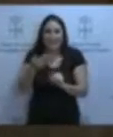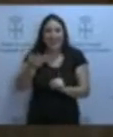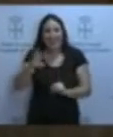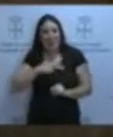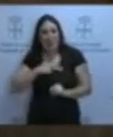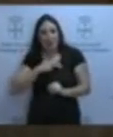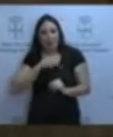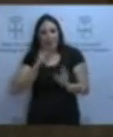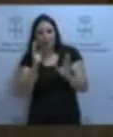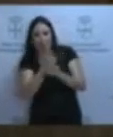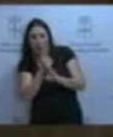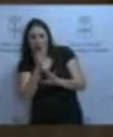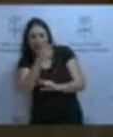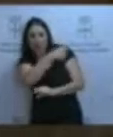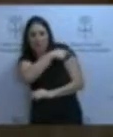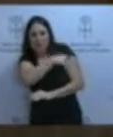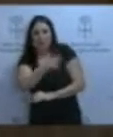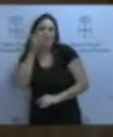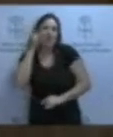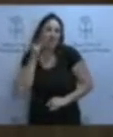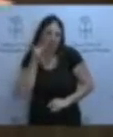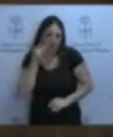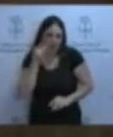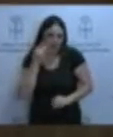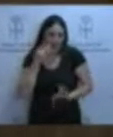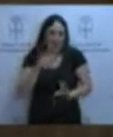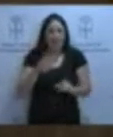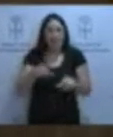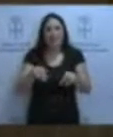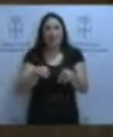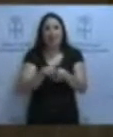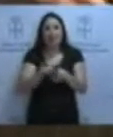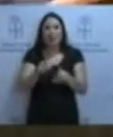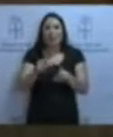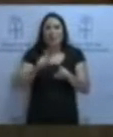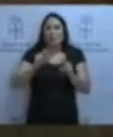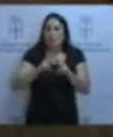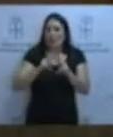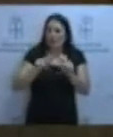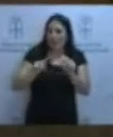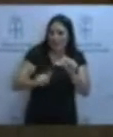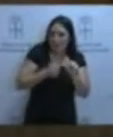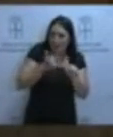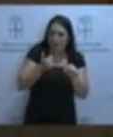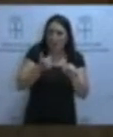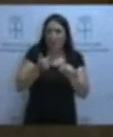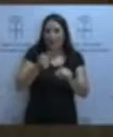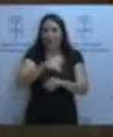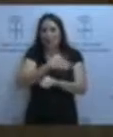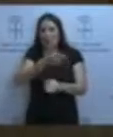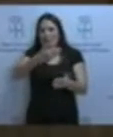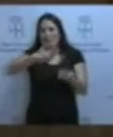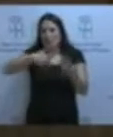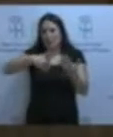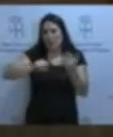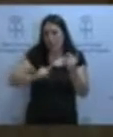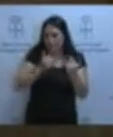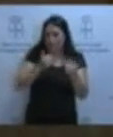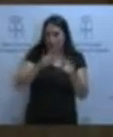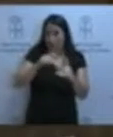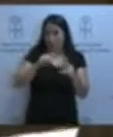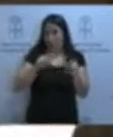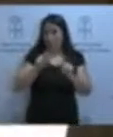ejercían como testaferros. Lógico, ¿no? Redes de testaferros, falsas sociedades, falsas direcciones y desvío de fondos entre varios países. Abres una sociedad en